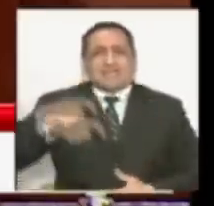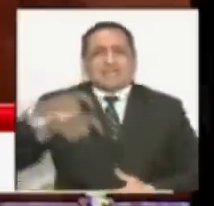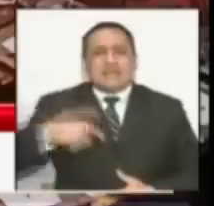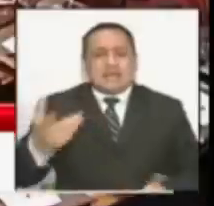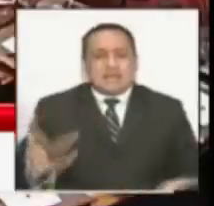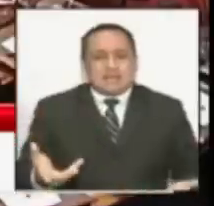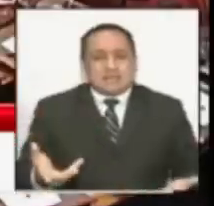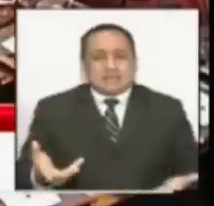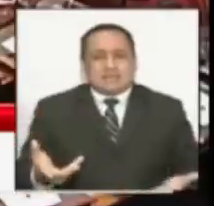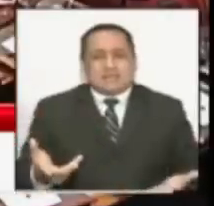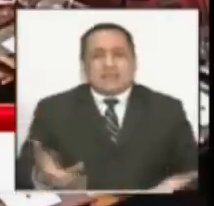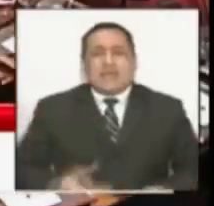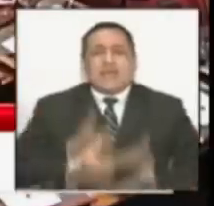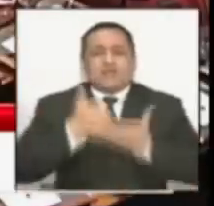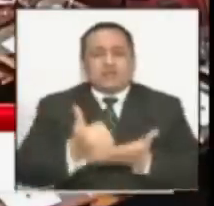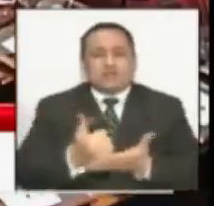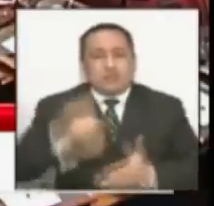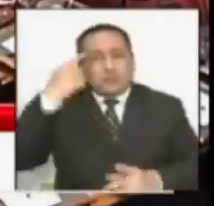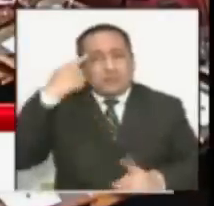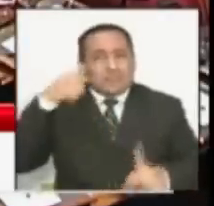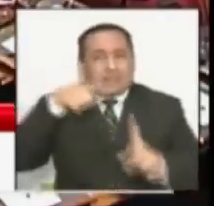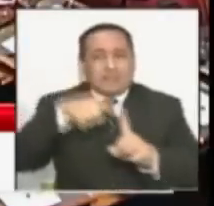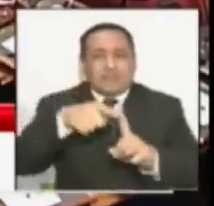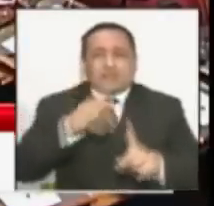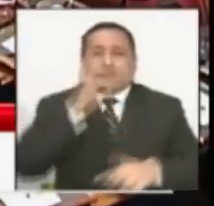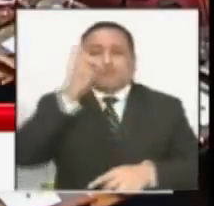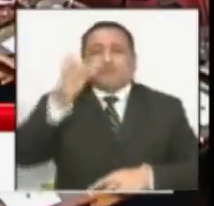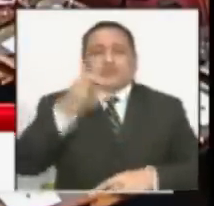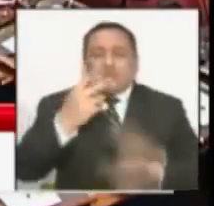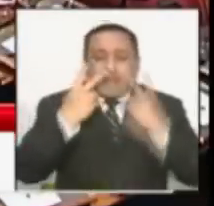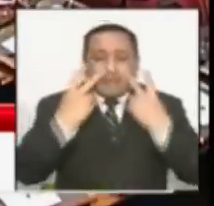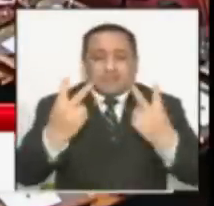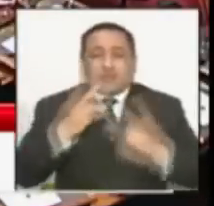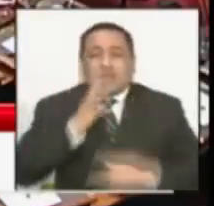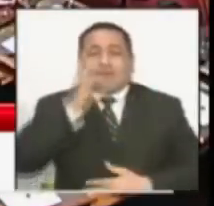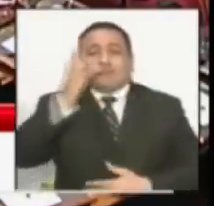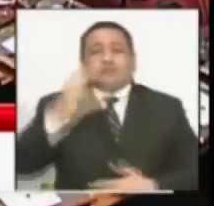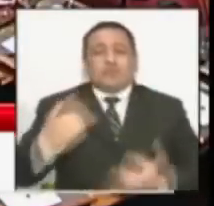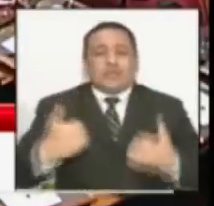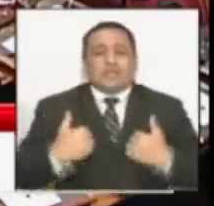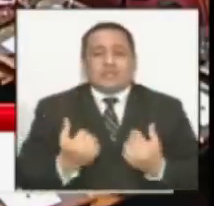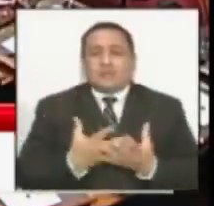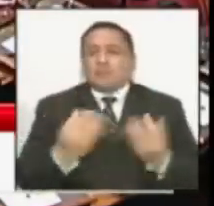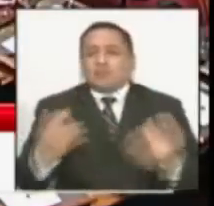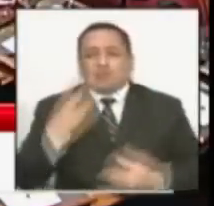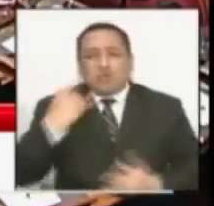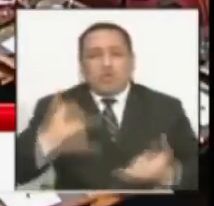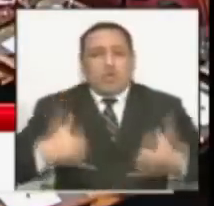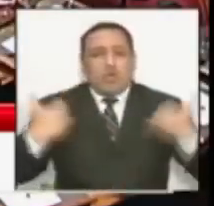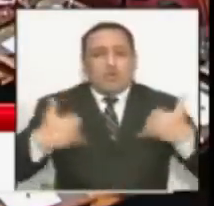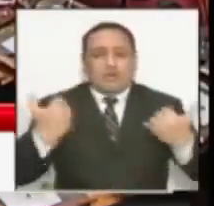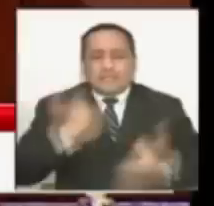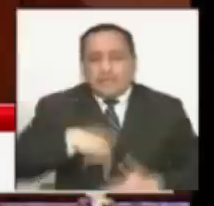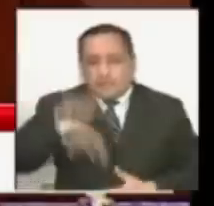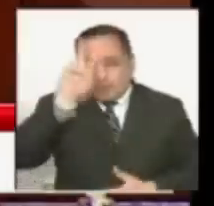las necesidades, las aspiraciones y la visión de futuro que tienen los jóvenes en nuestro